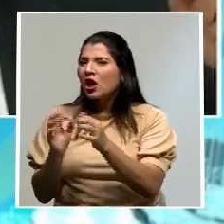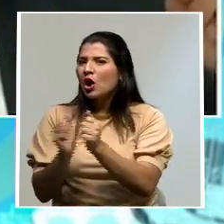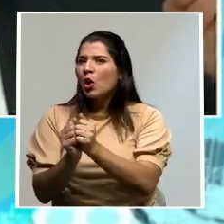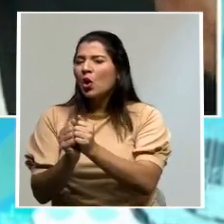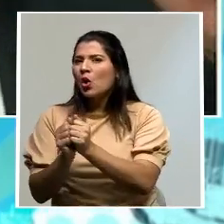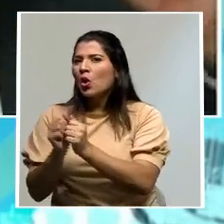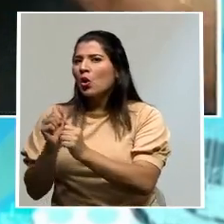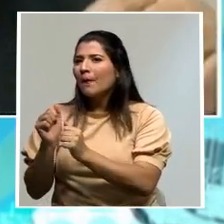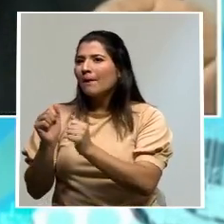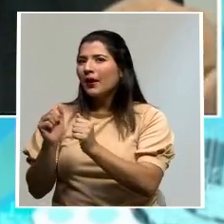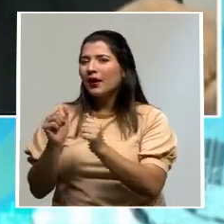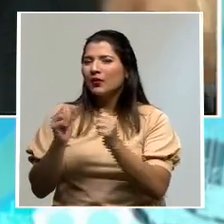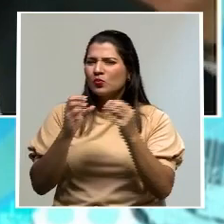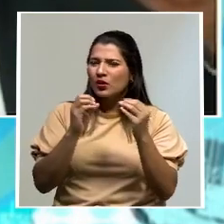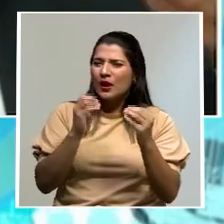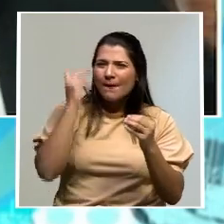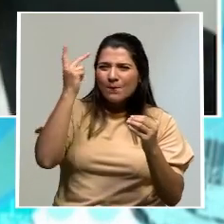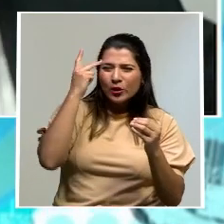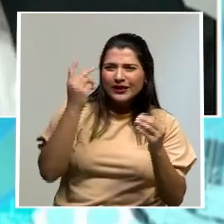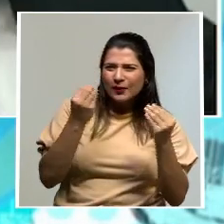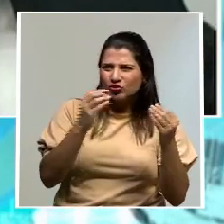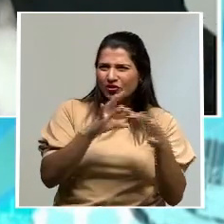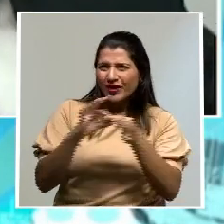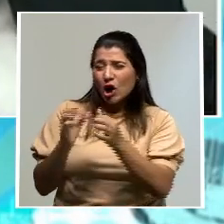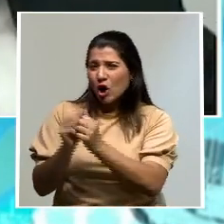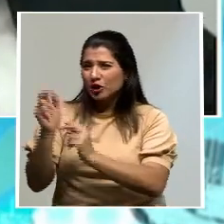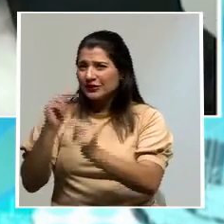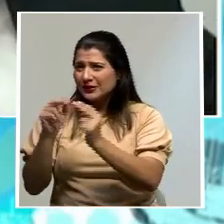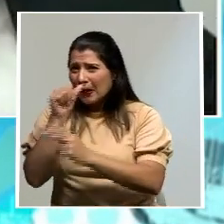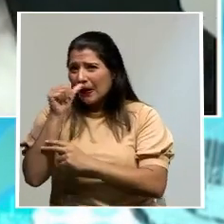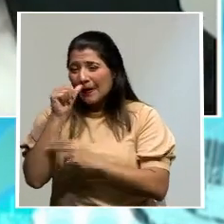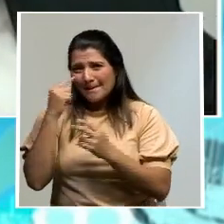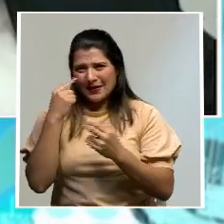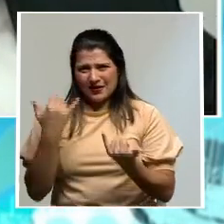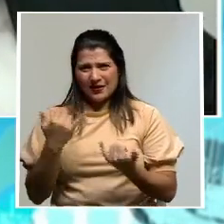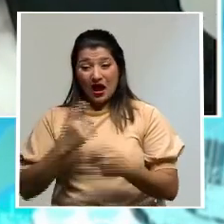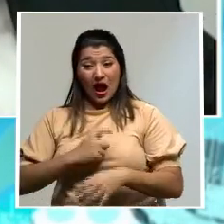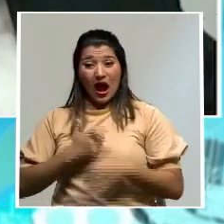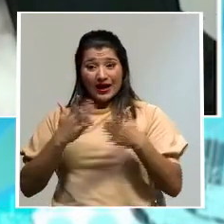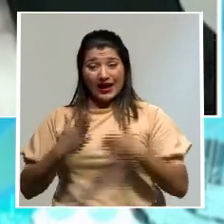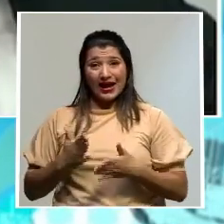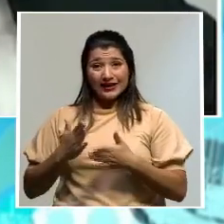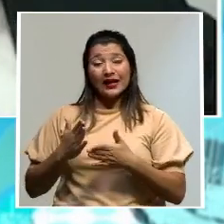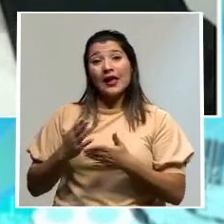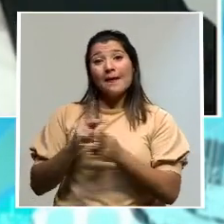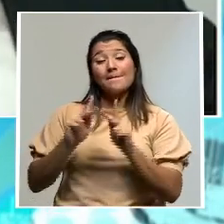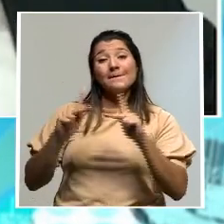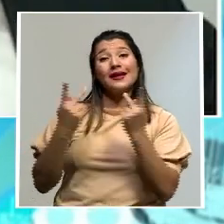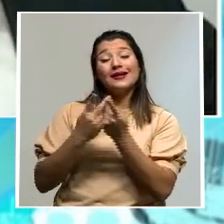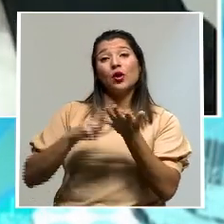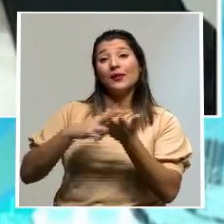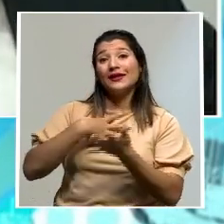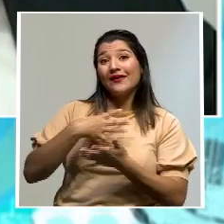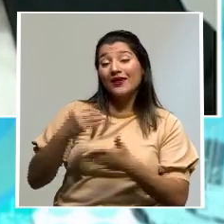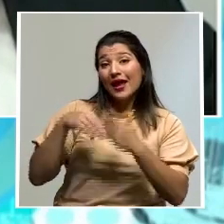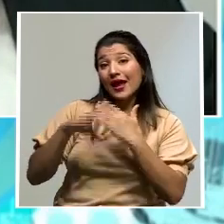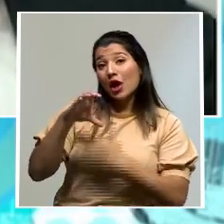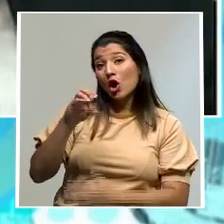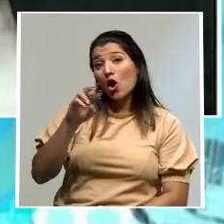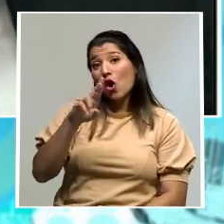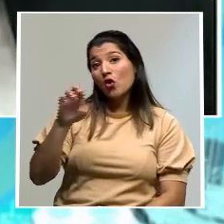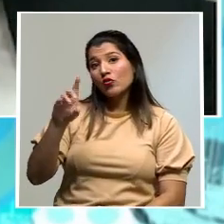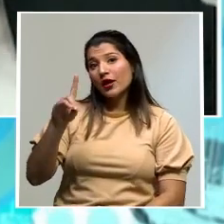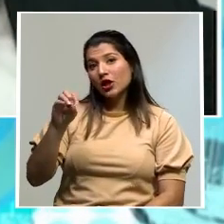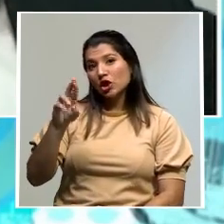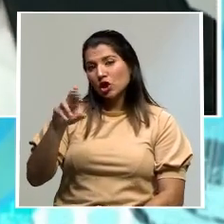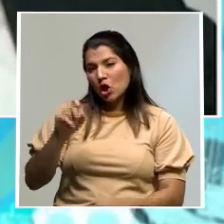diferentes fracciones de esta legislatura y de la pasada. Ve lo que estamos viviendo con un alcalde de Liberación en Corredores y con el presidente del Consejo y